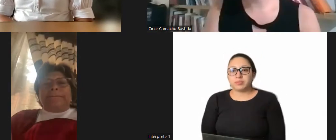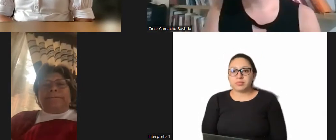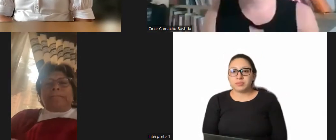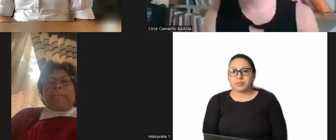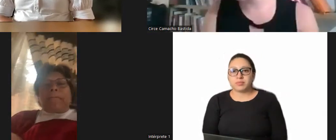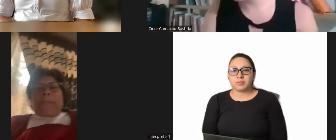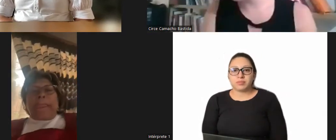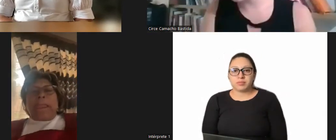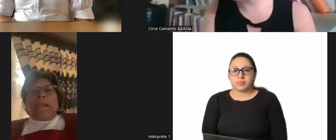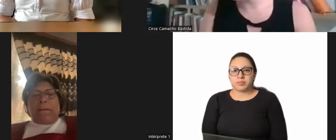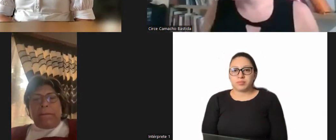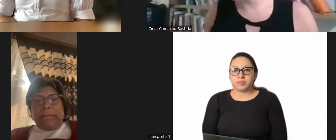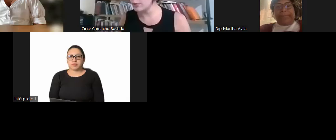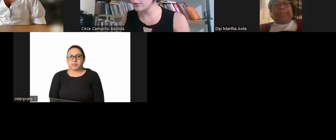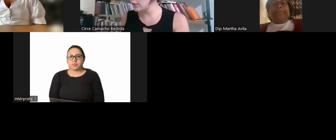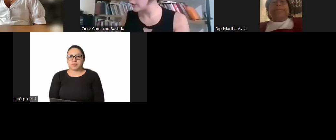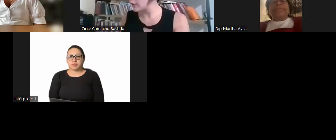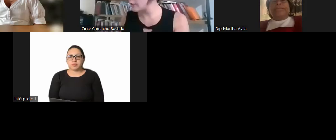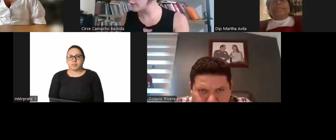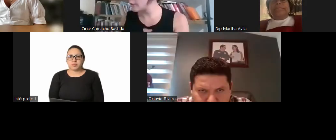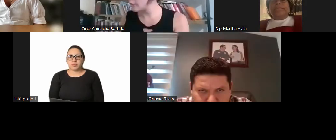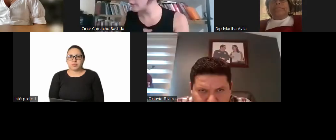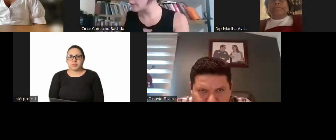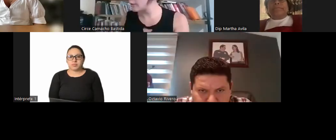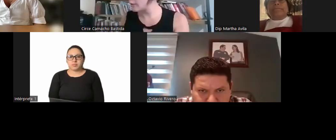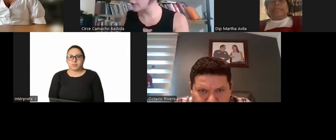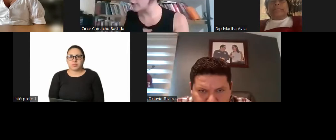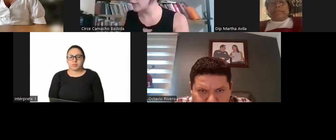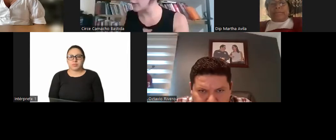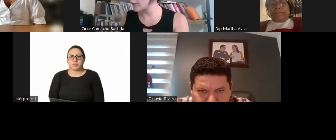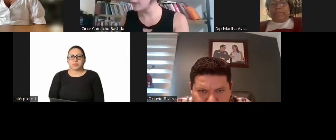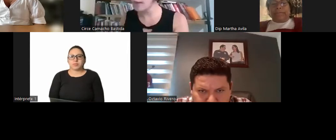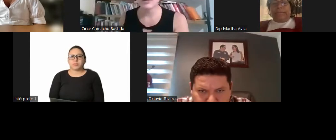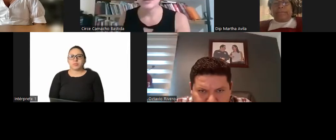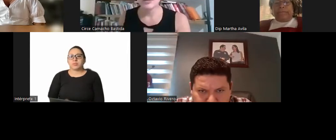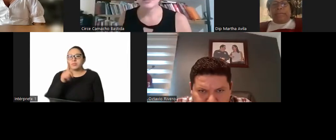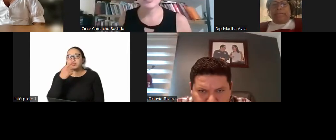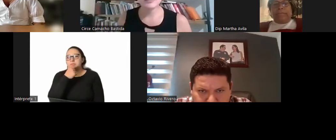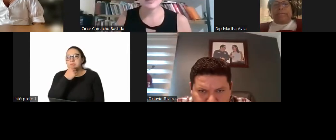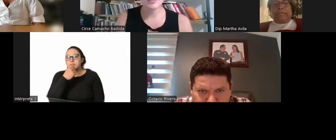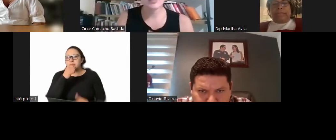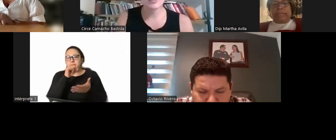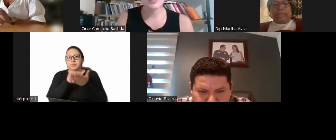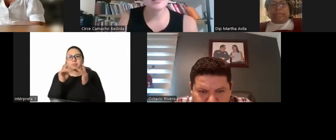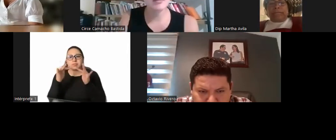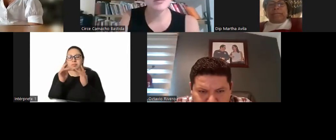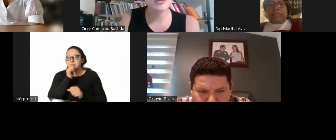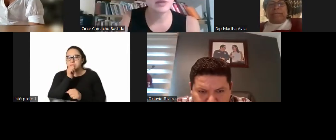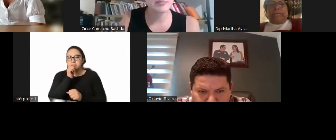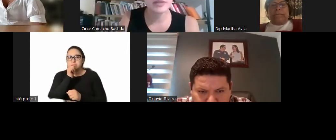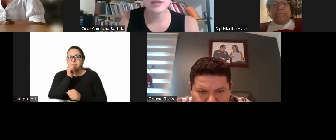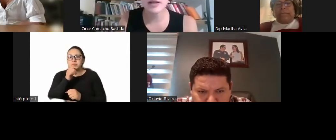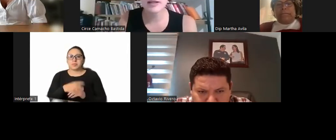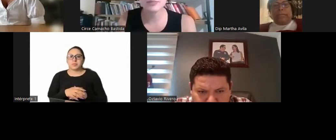No se ha conectado el diputado secretario, entonces le vamos